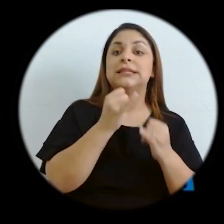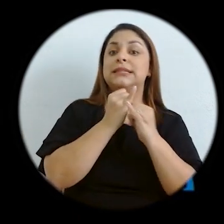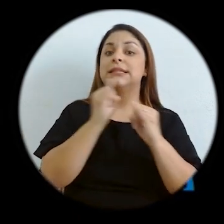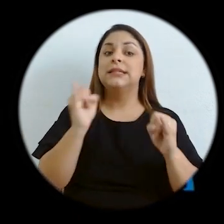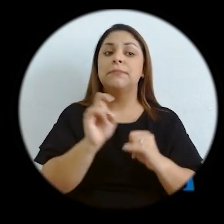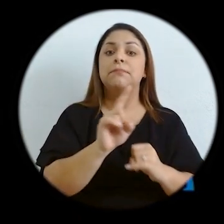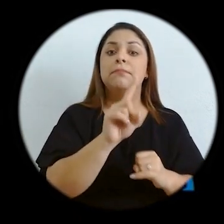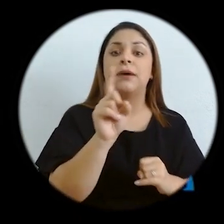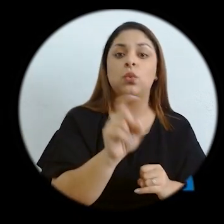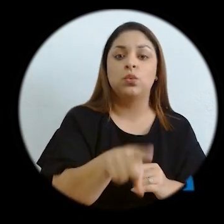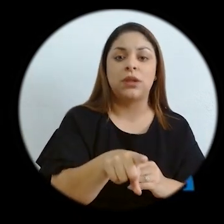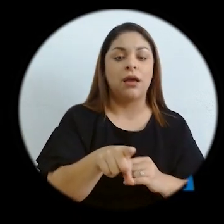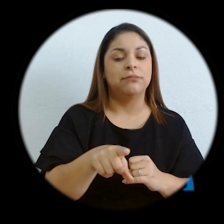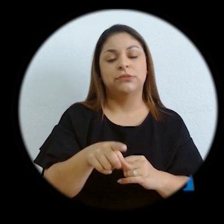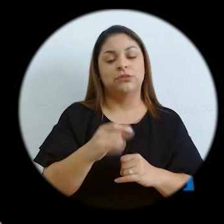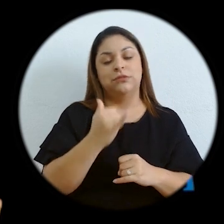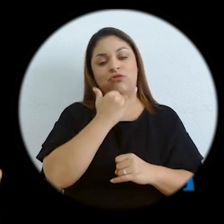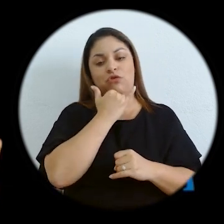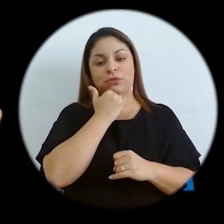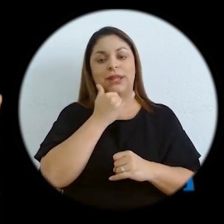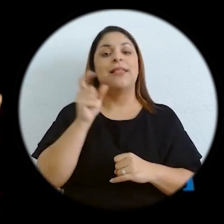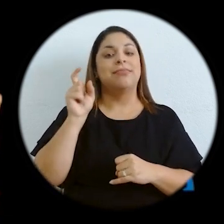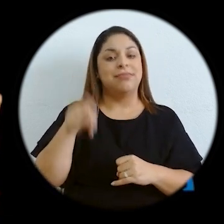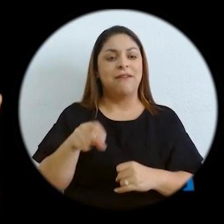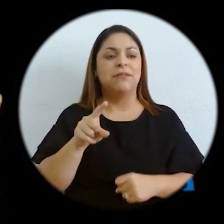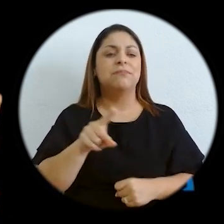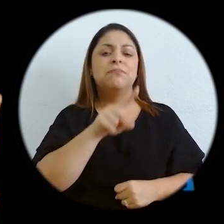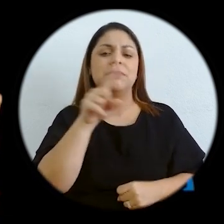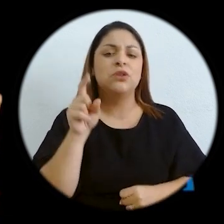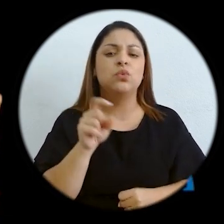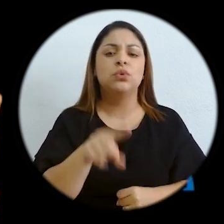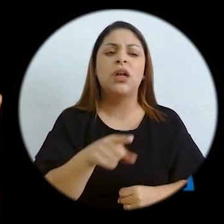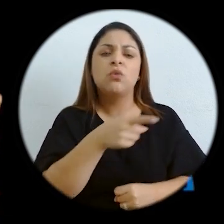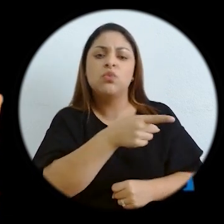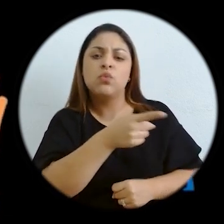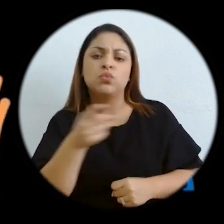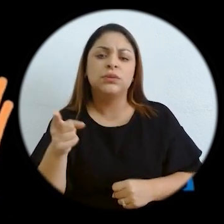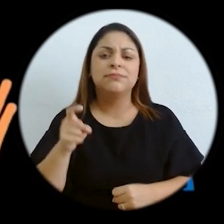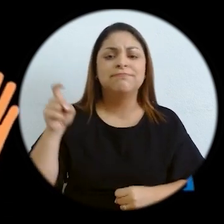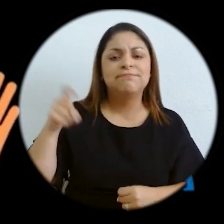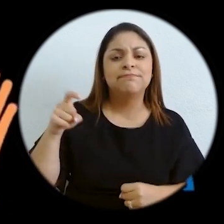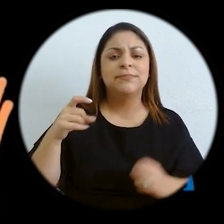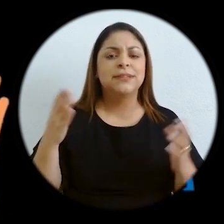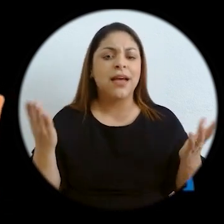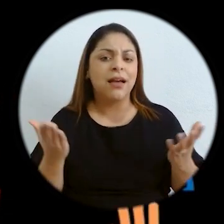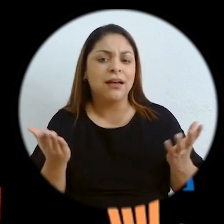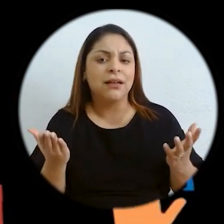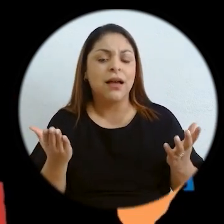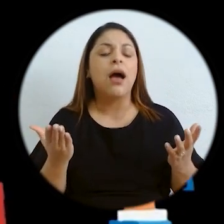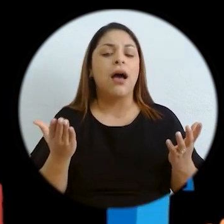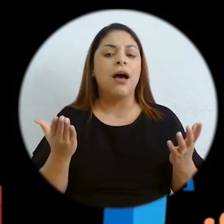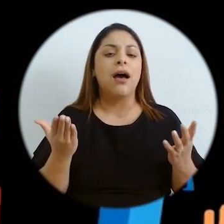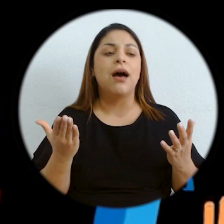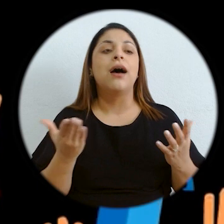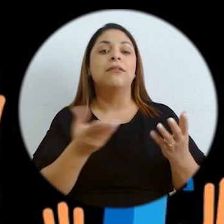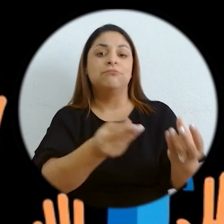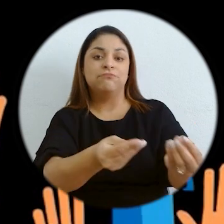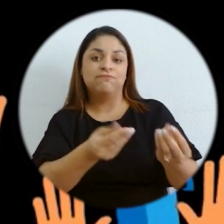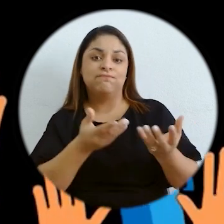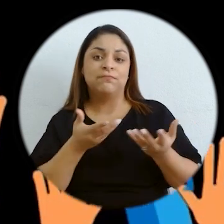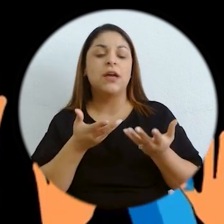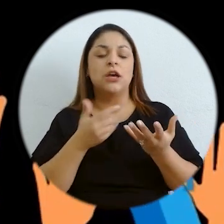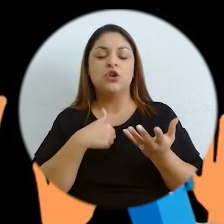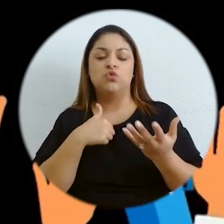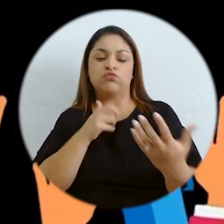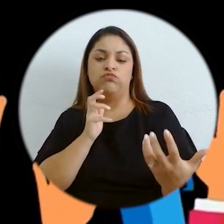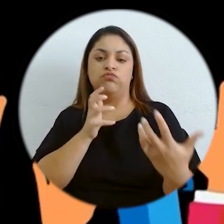ciudadanos, probablemente se falle, probablemente no se acierte y no se esté coincidiendo realmente con sus necesidades. Y